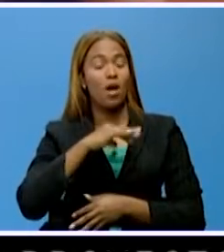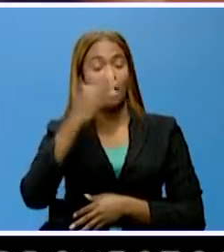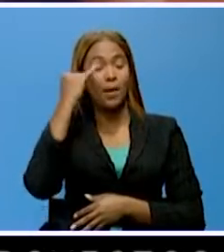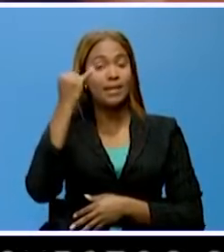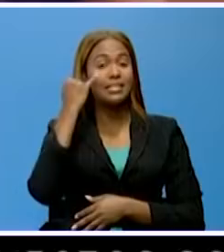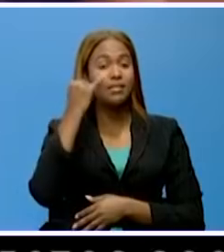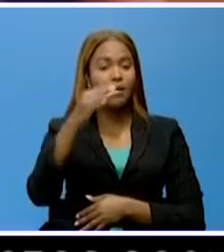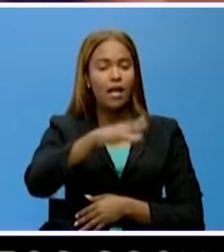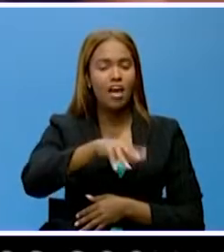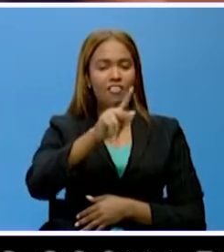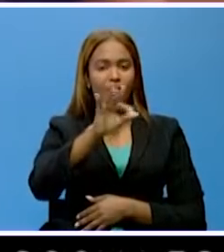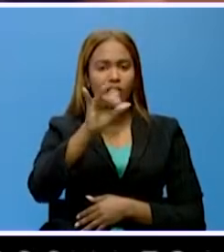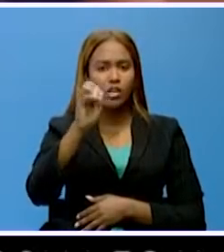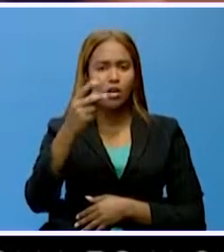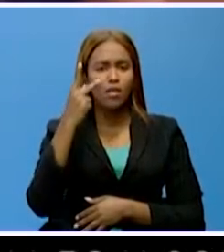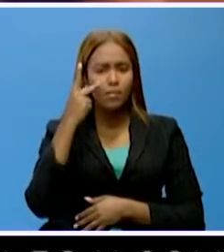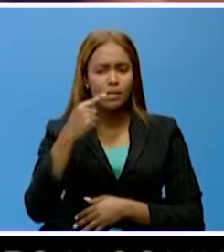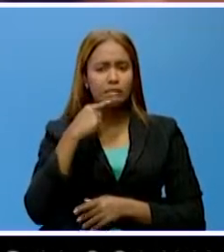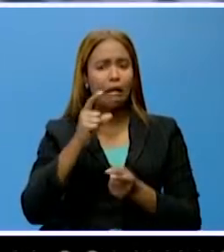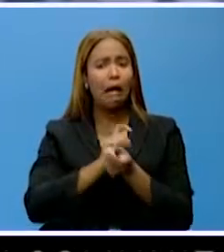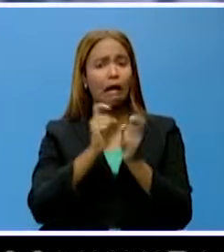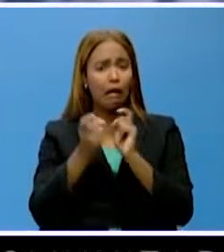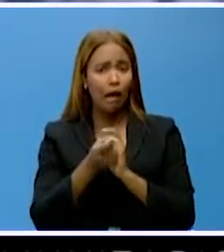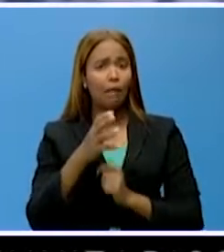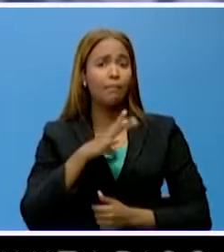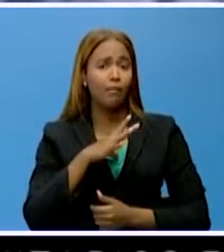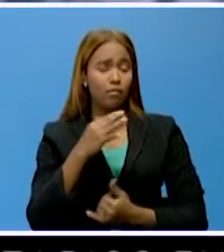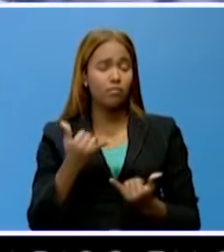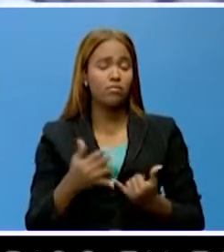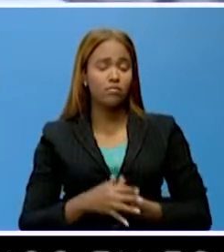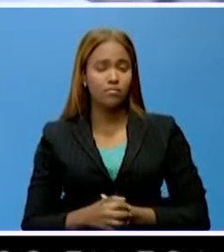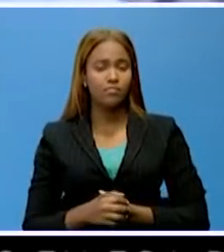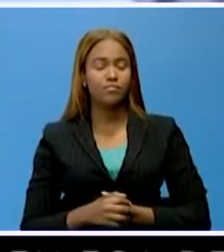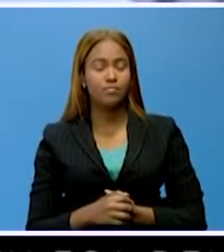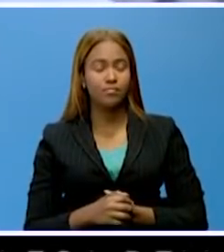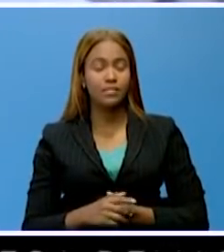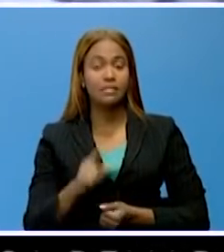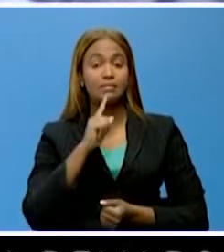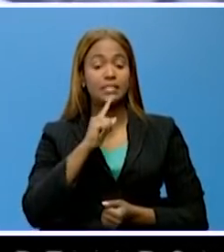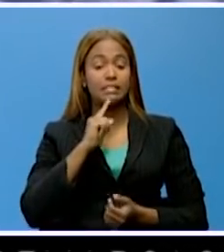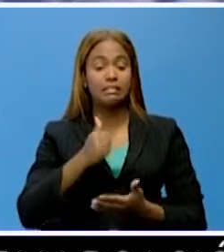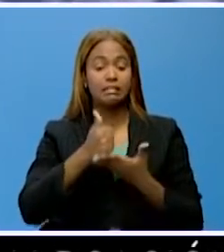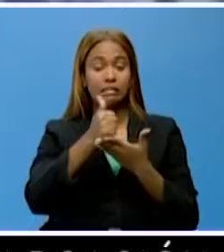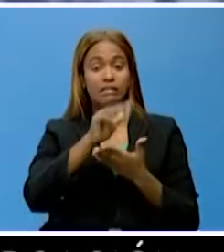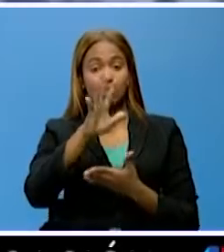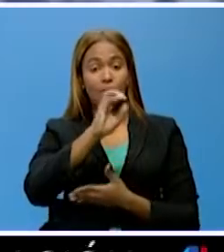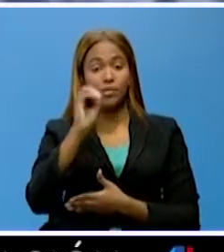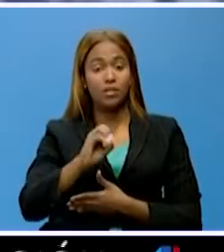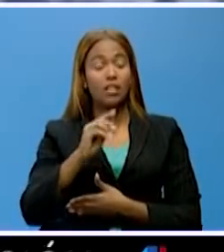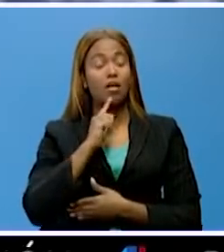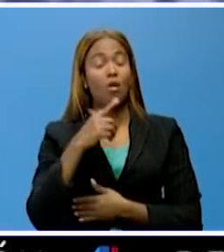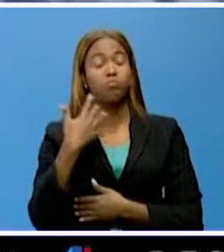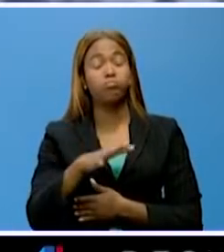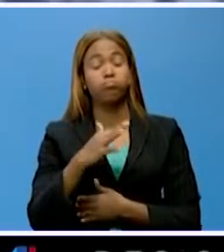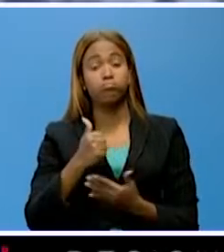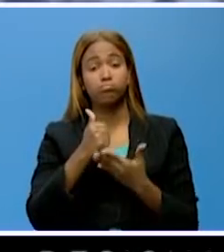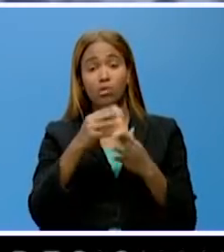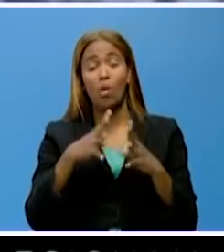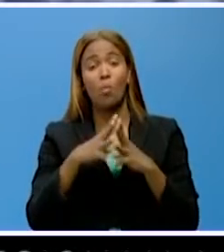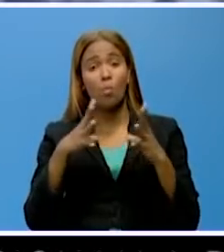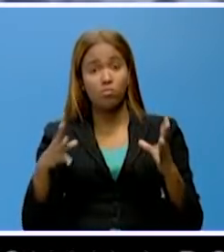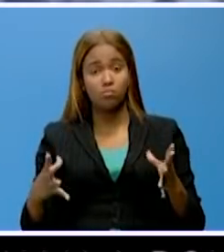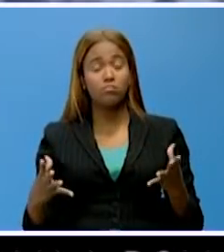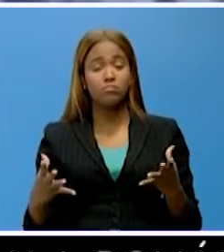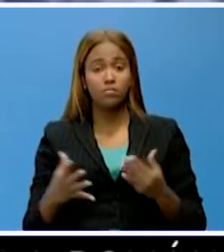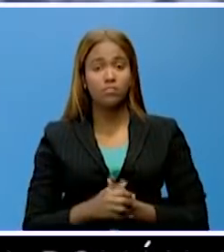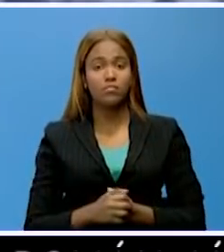caminar y la gente te dice, ¿qué cambio ha dado Fantino? La verdad que el impacto del 5% ha sido significativo, pues